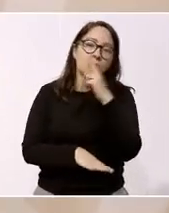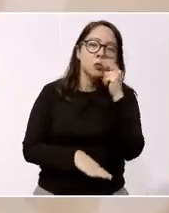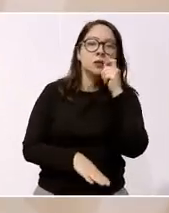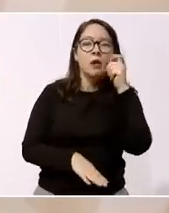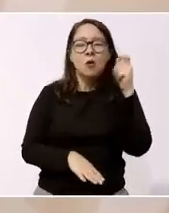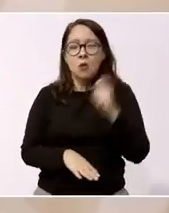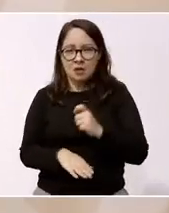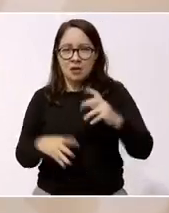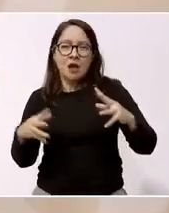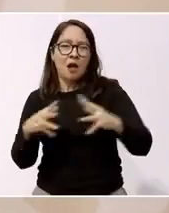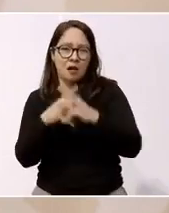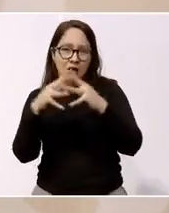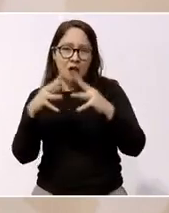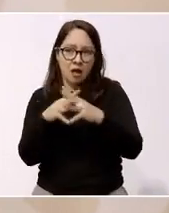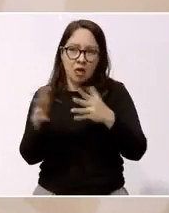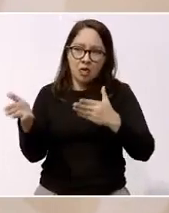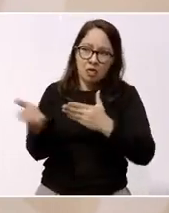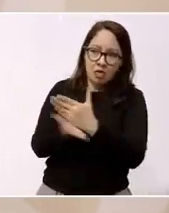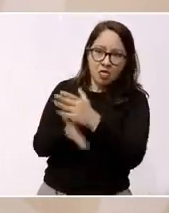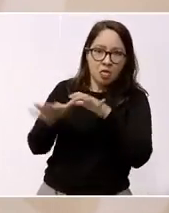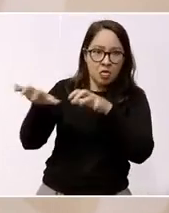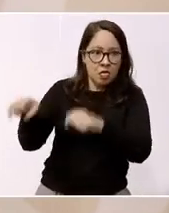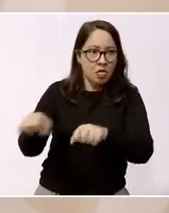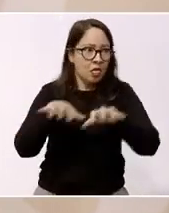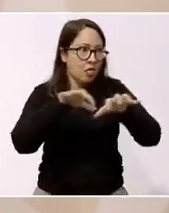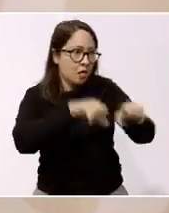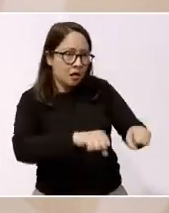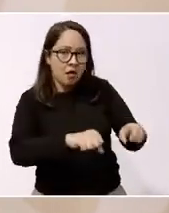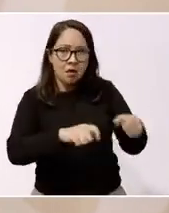Ucrania y la guerra, y